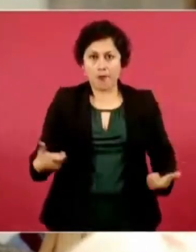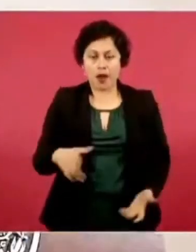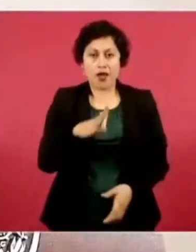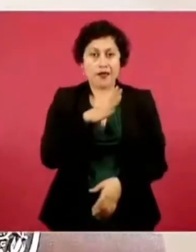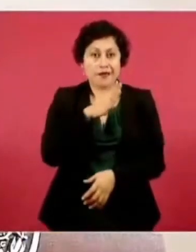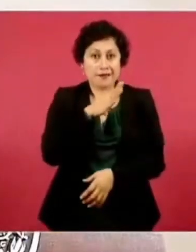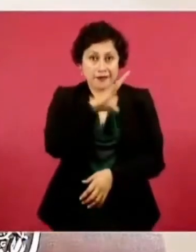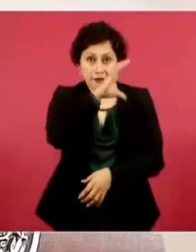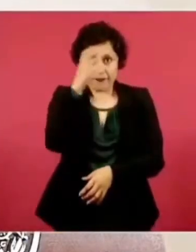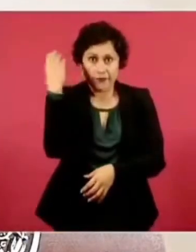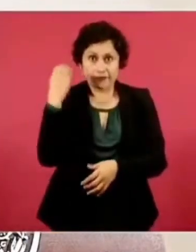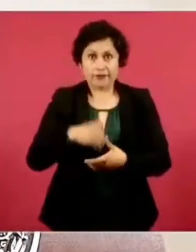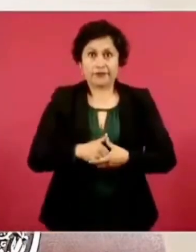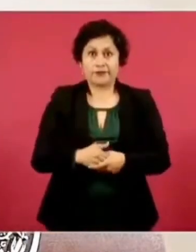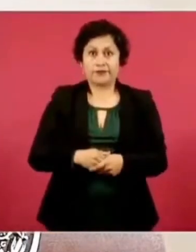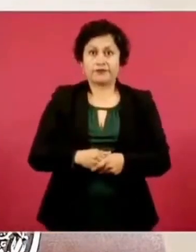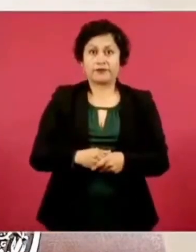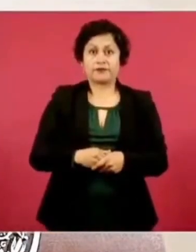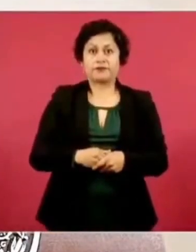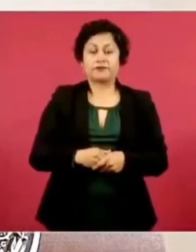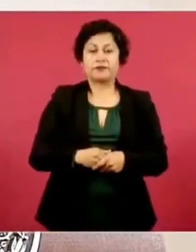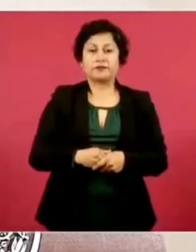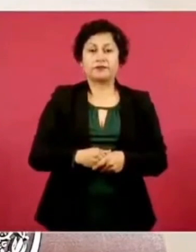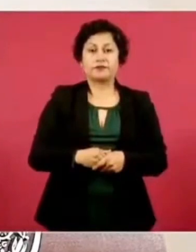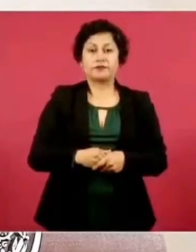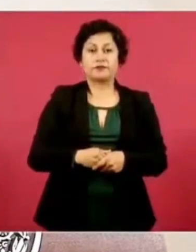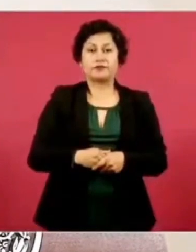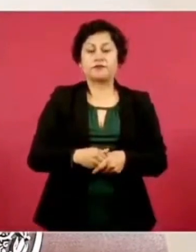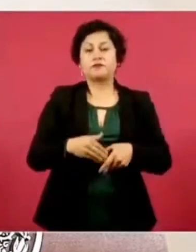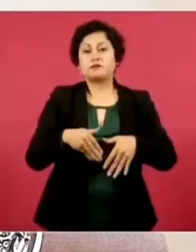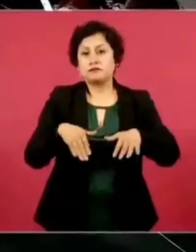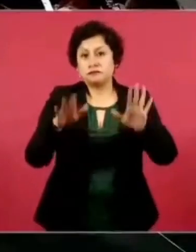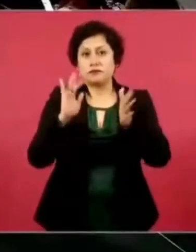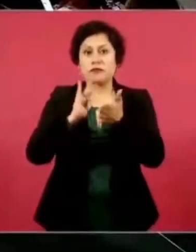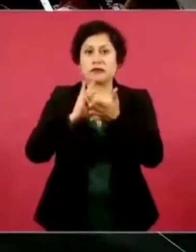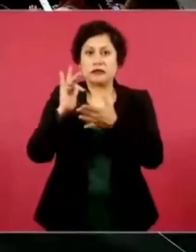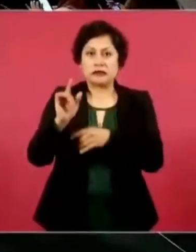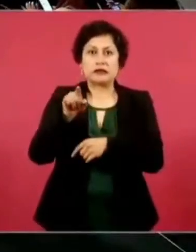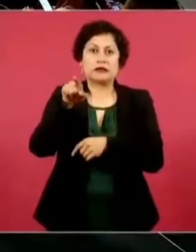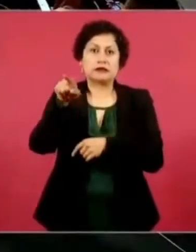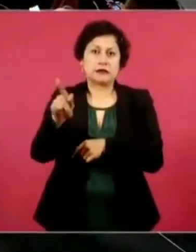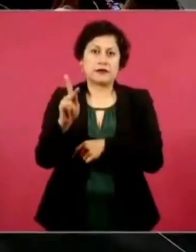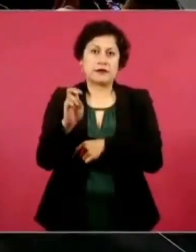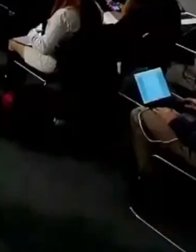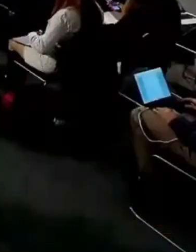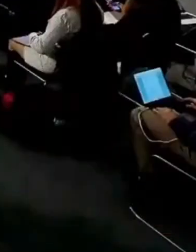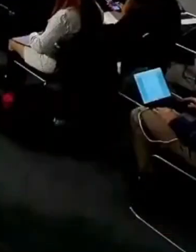Un amigo que es perito me ayudó a hacer los peritajes de la camioneta.